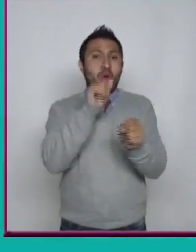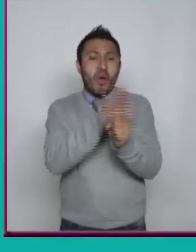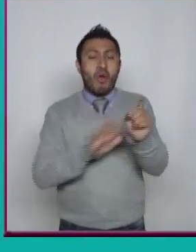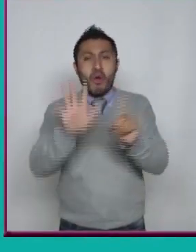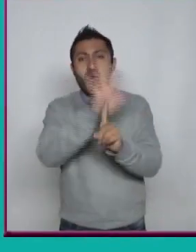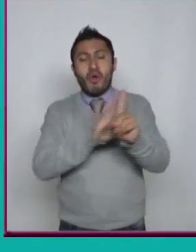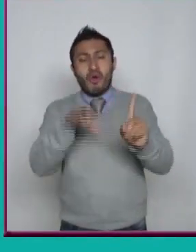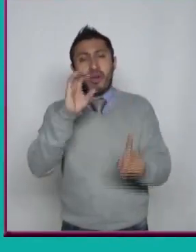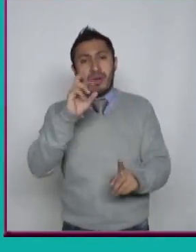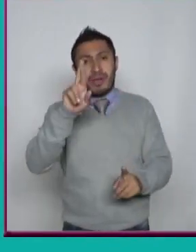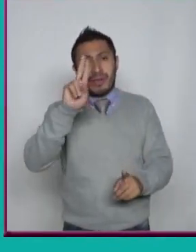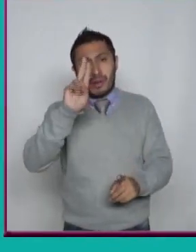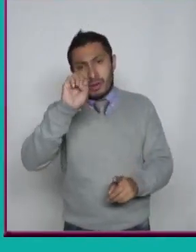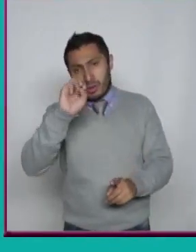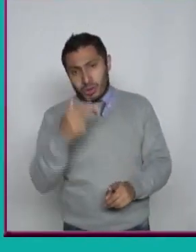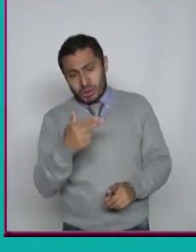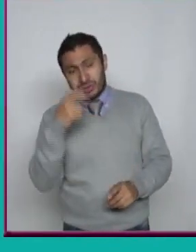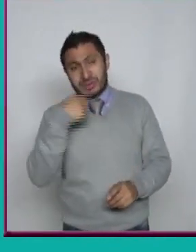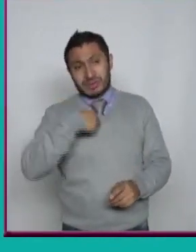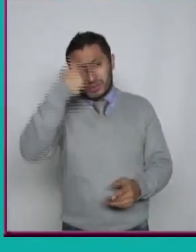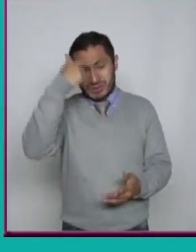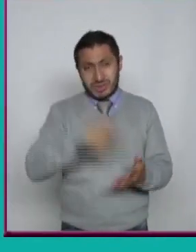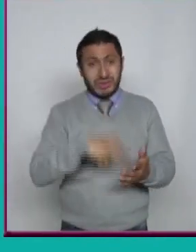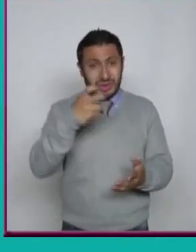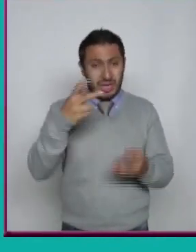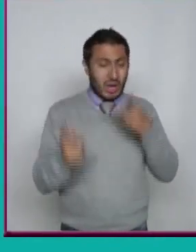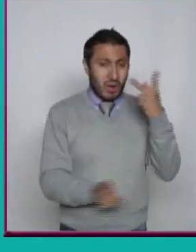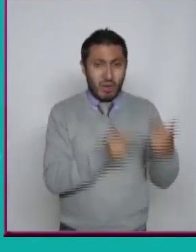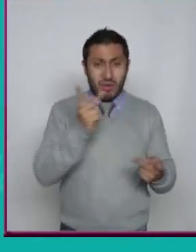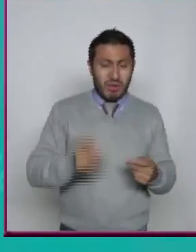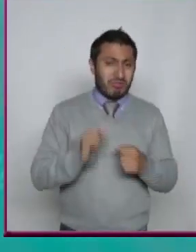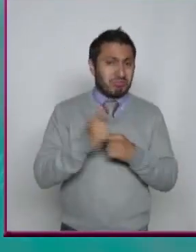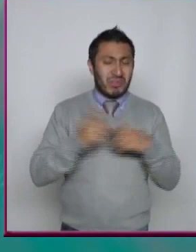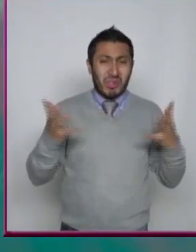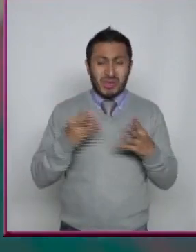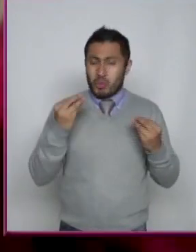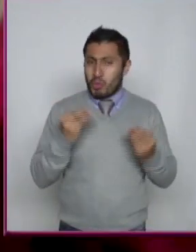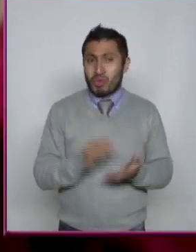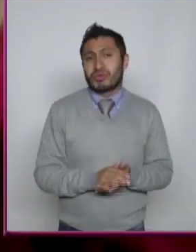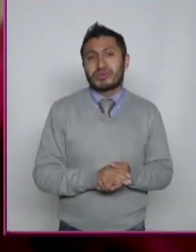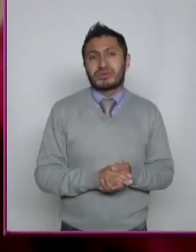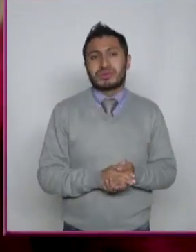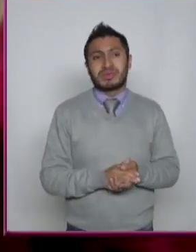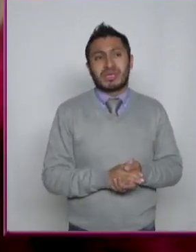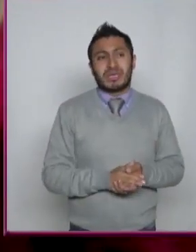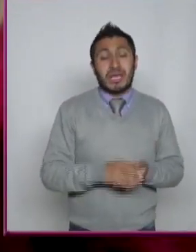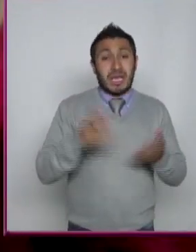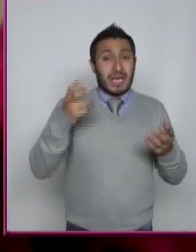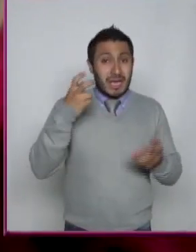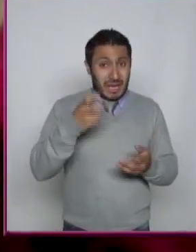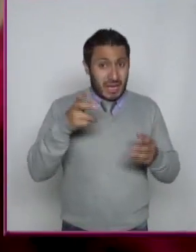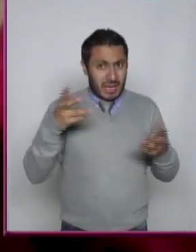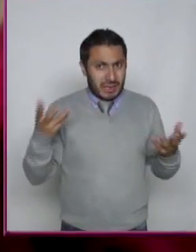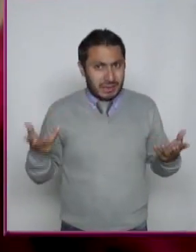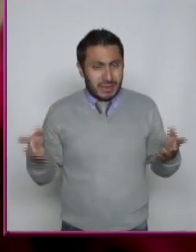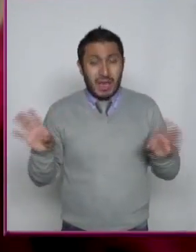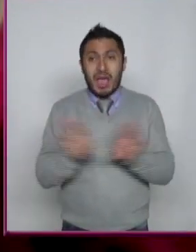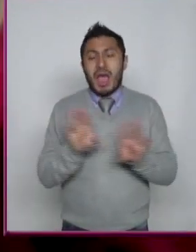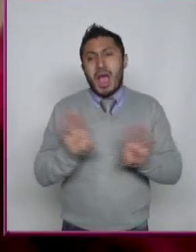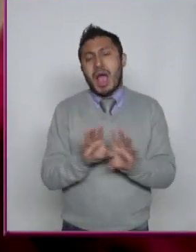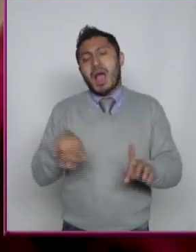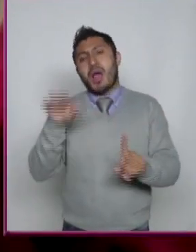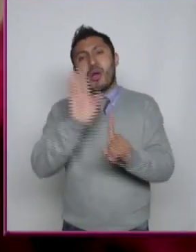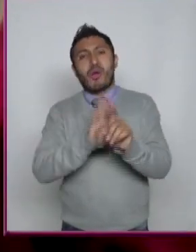tu crush? ¿No? Creo que es una de las preguntas que más hacen este proceso de cómo ligar